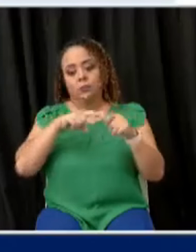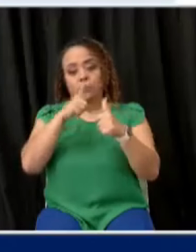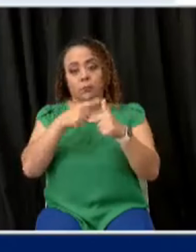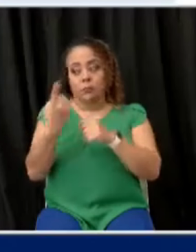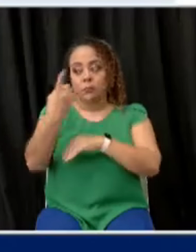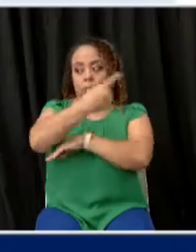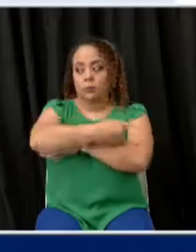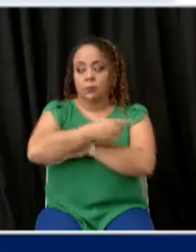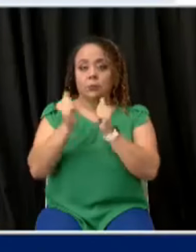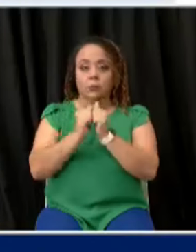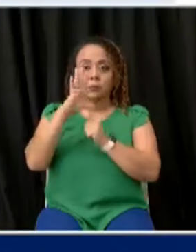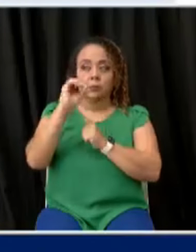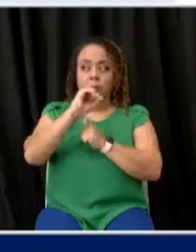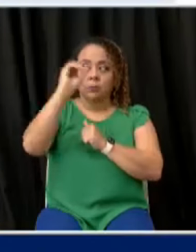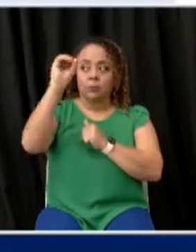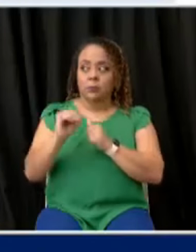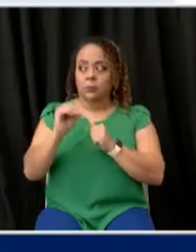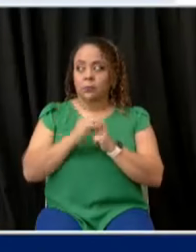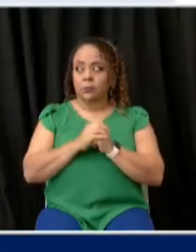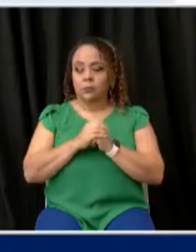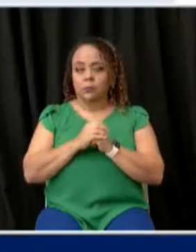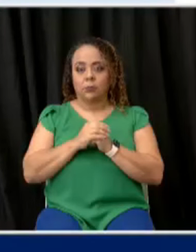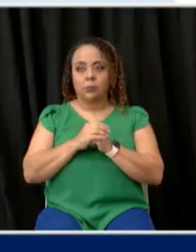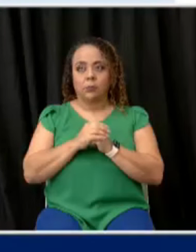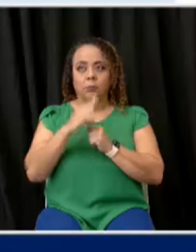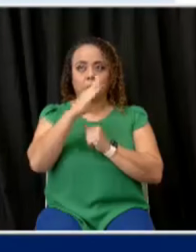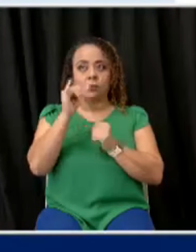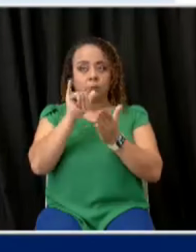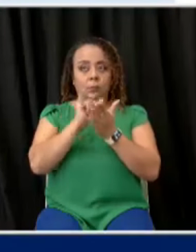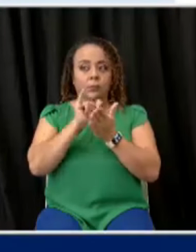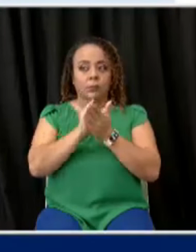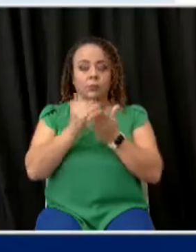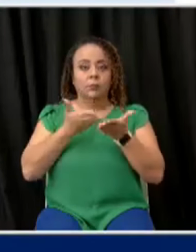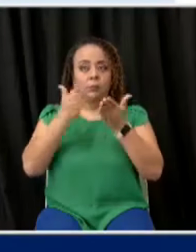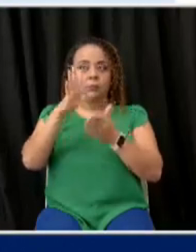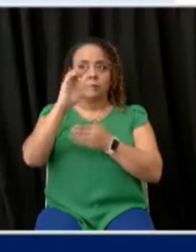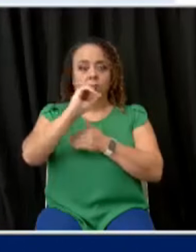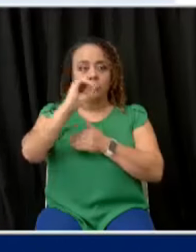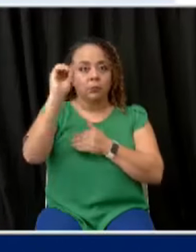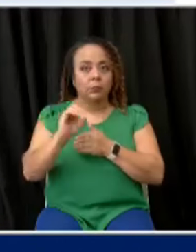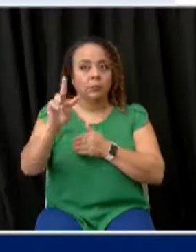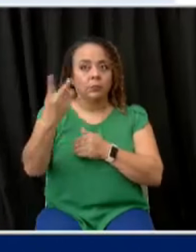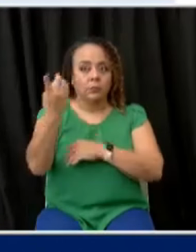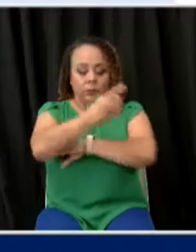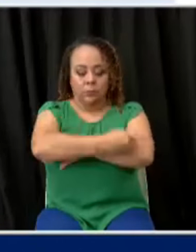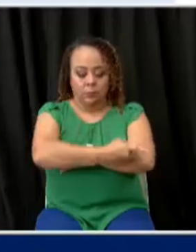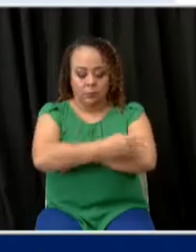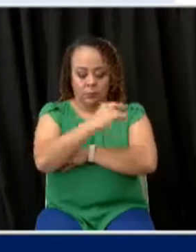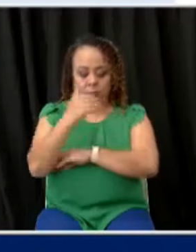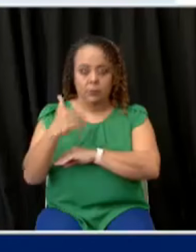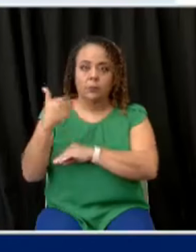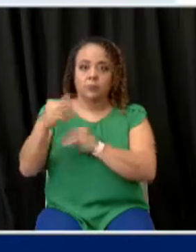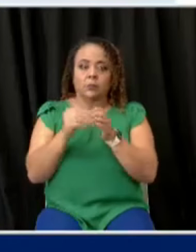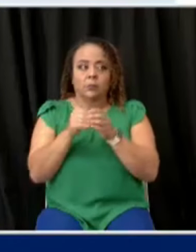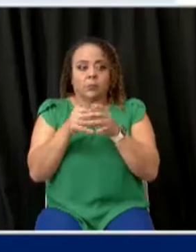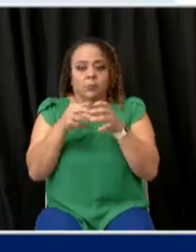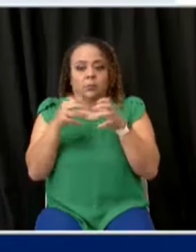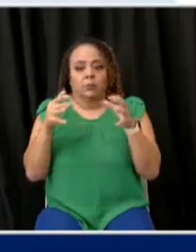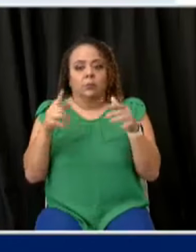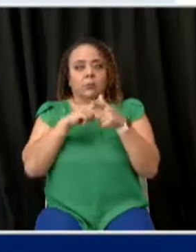con el 50% cómo lo tolera. Okay. Y si es así, le damos un 50% un segundo día y después lo vamos subiendo.